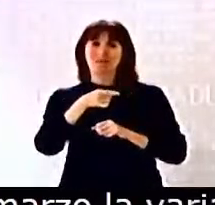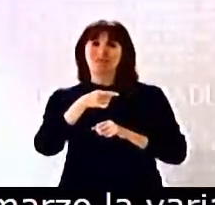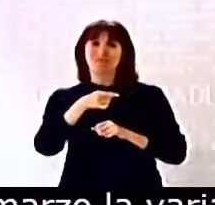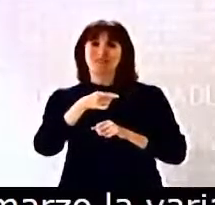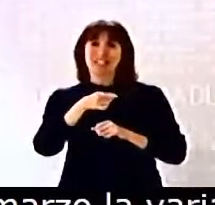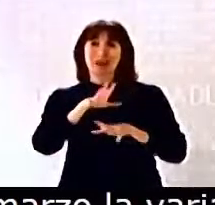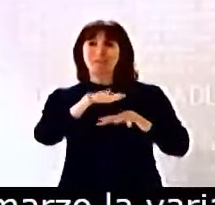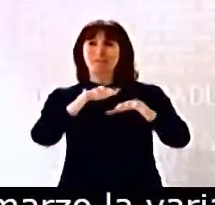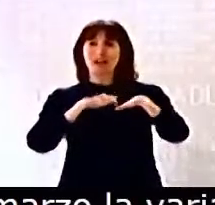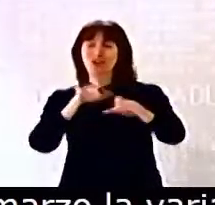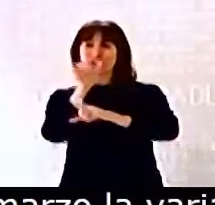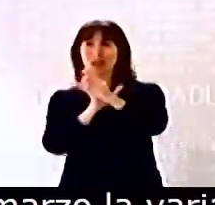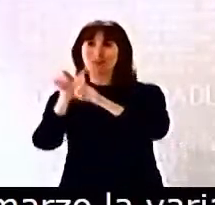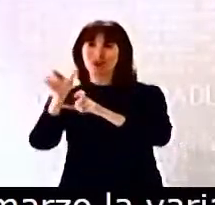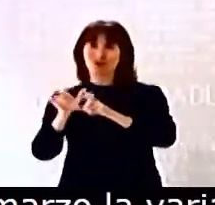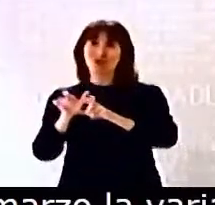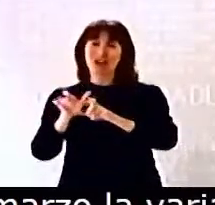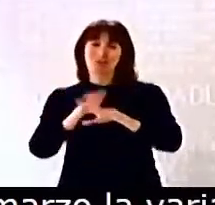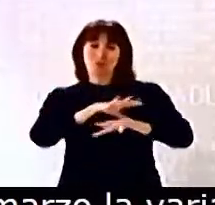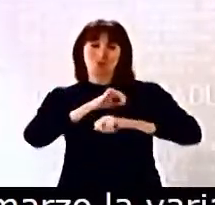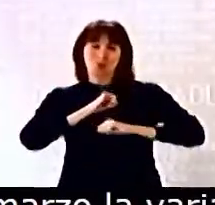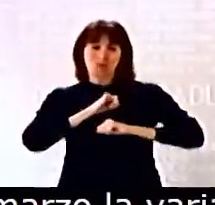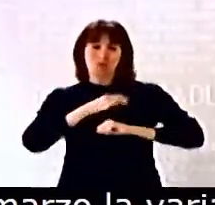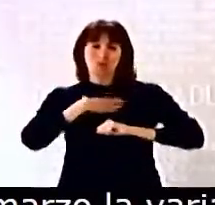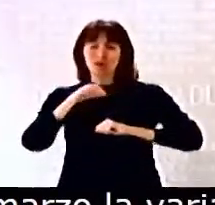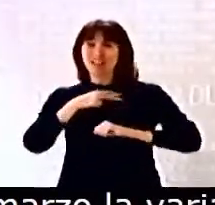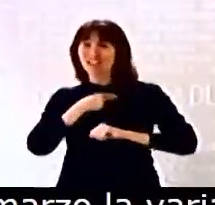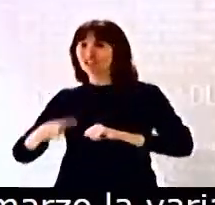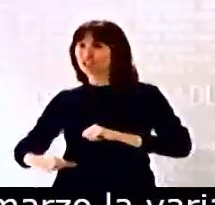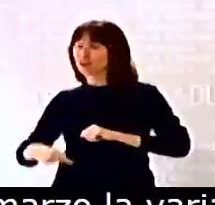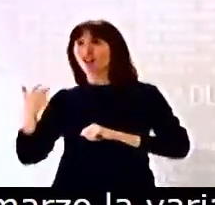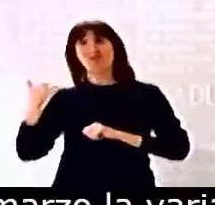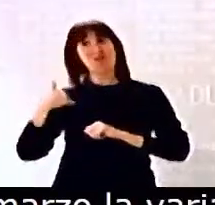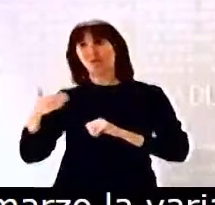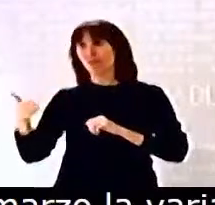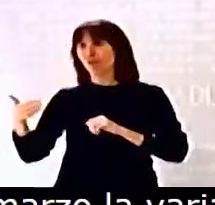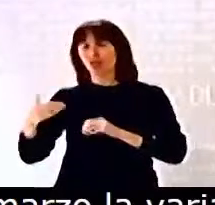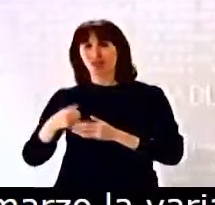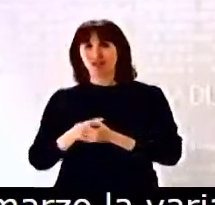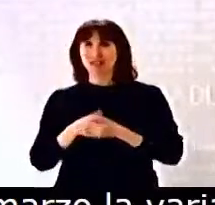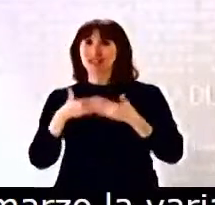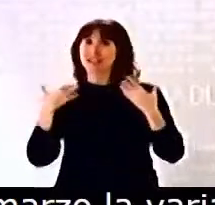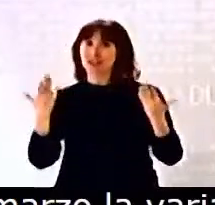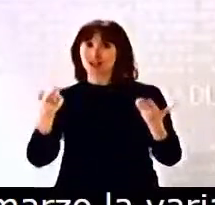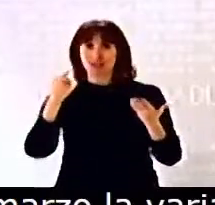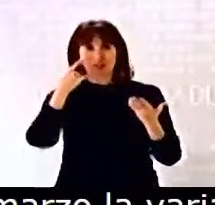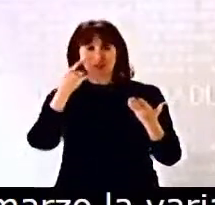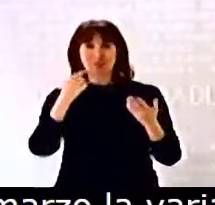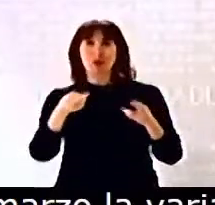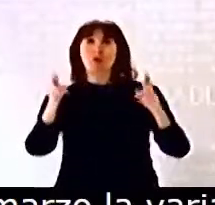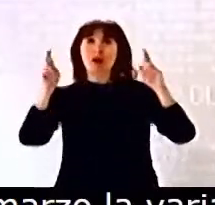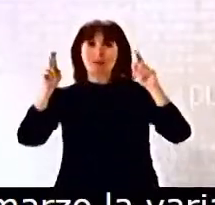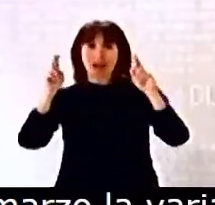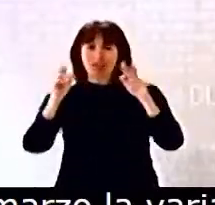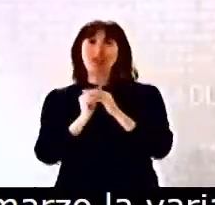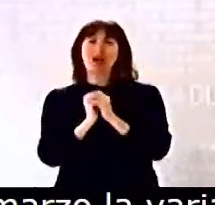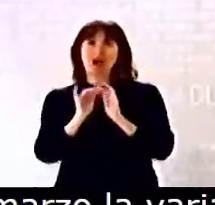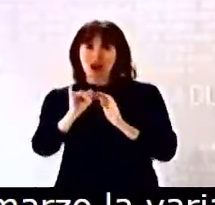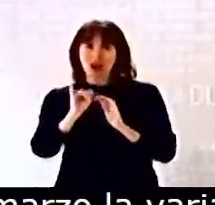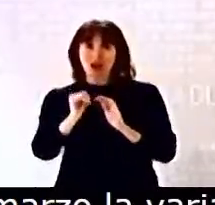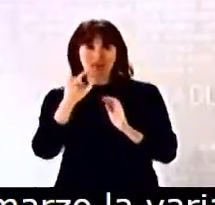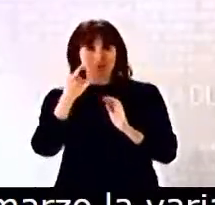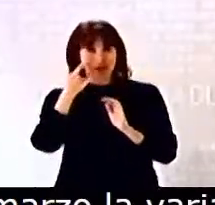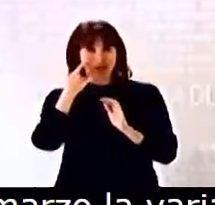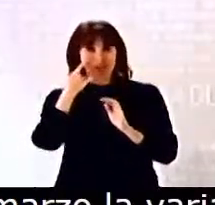la variante predominante en nuestro país, ¿no? Y luego un mensaje para la esperanza. El